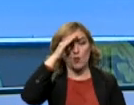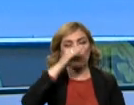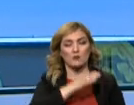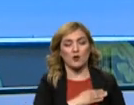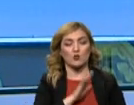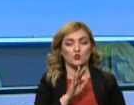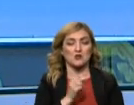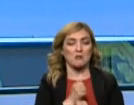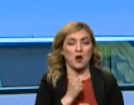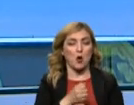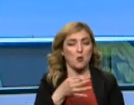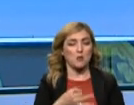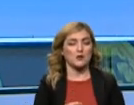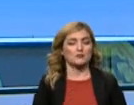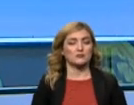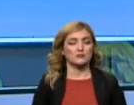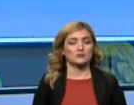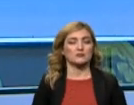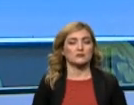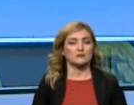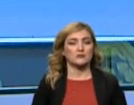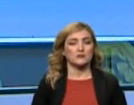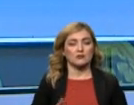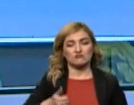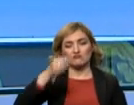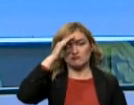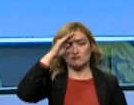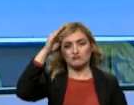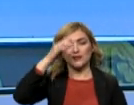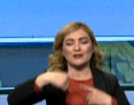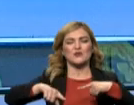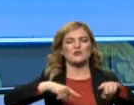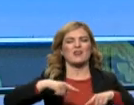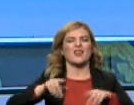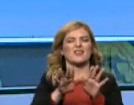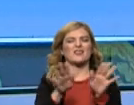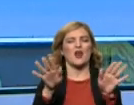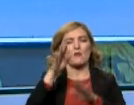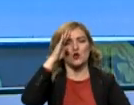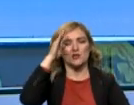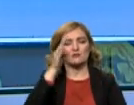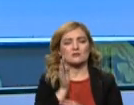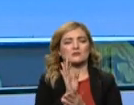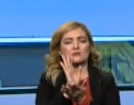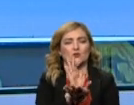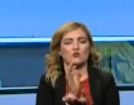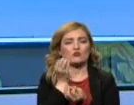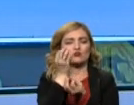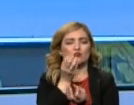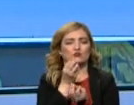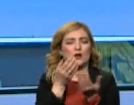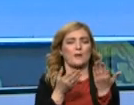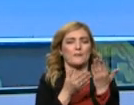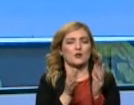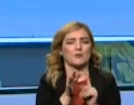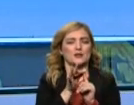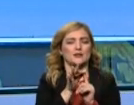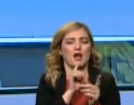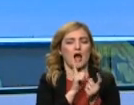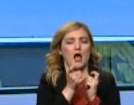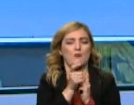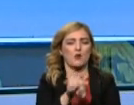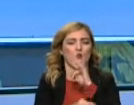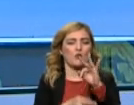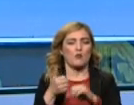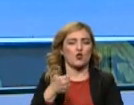cumplir con su trabajo. El comandante general de policía, Patricio Carrillo, dio estas declaraciones durante la ceremonia de relevo de mando del